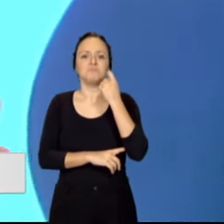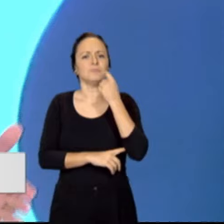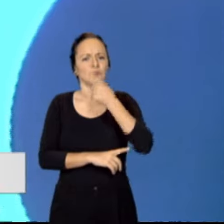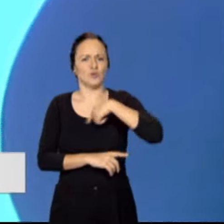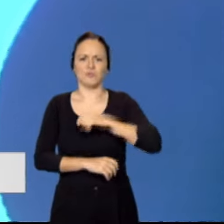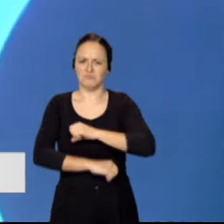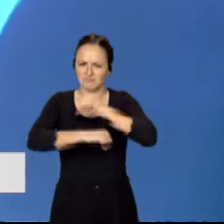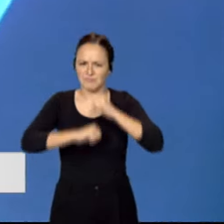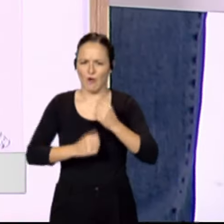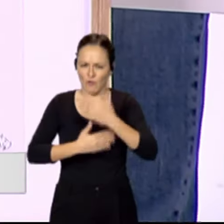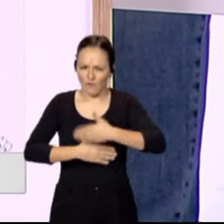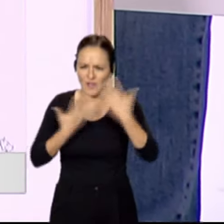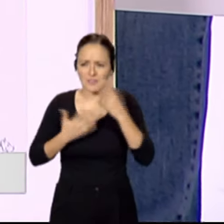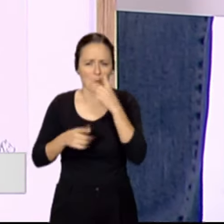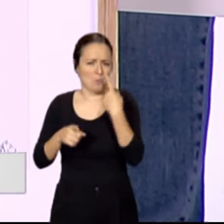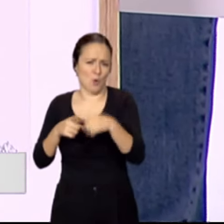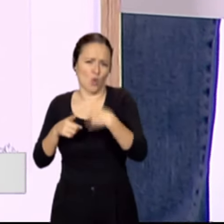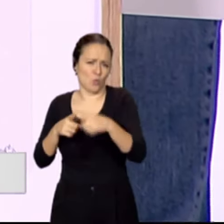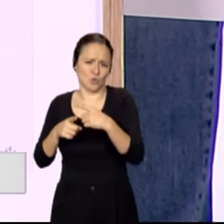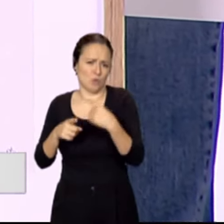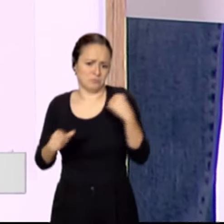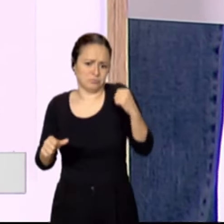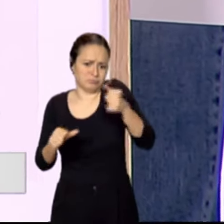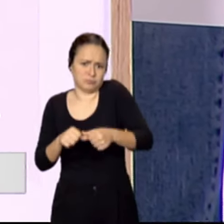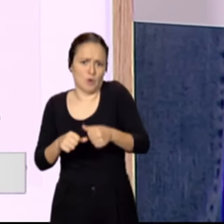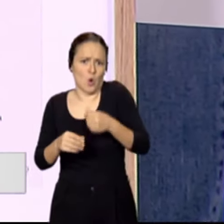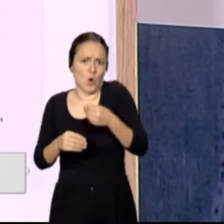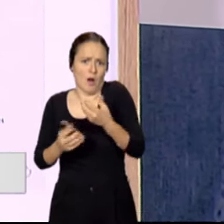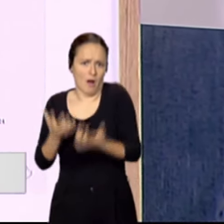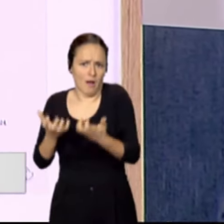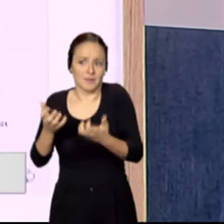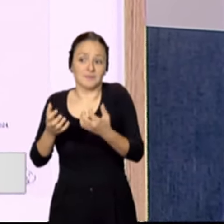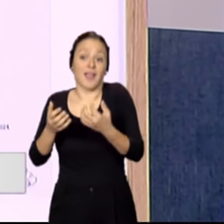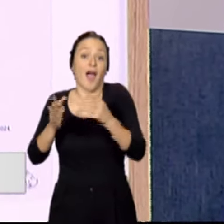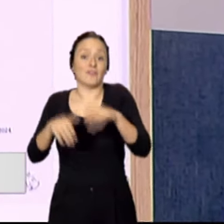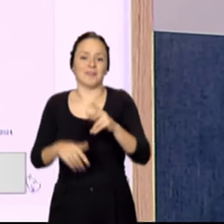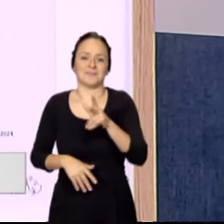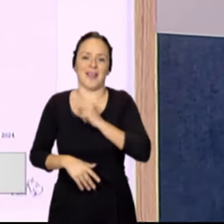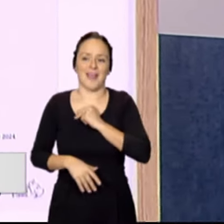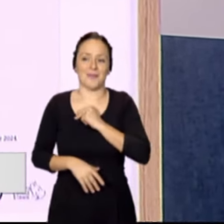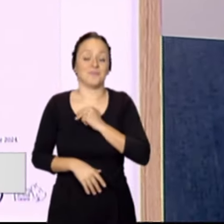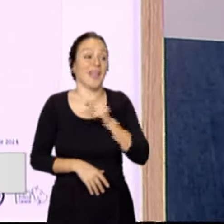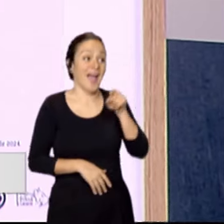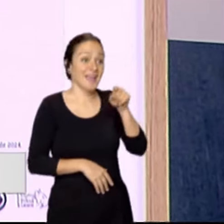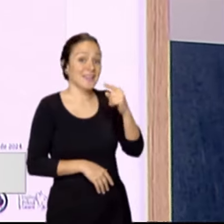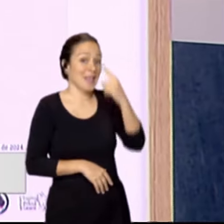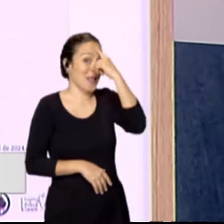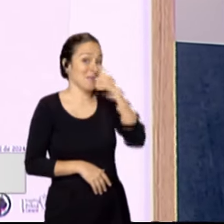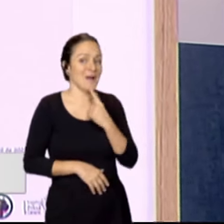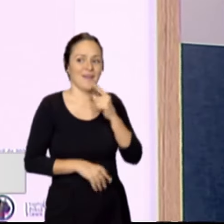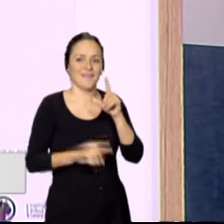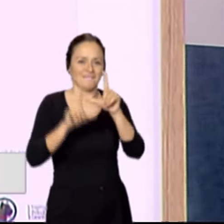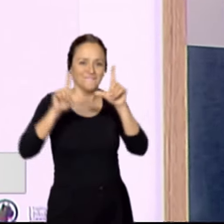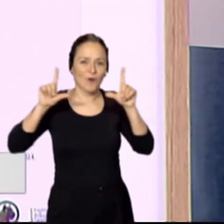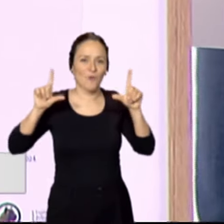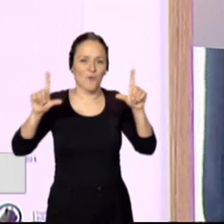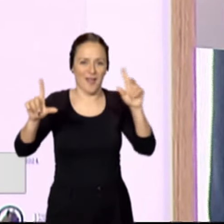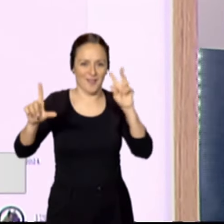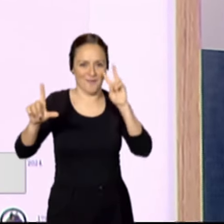el producto que siempre veníamos trabajando y resultó que que fue la ganadora ahí tenemos en imagen ese cuadro